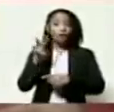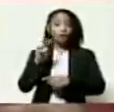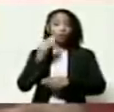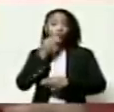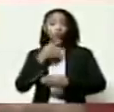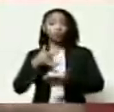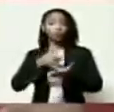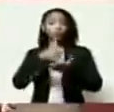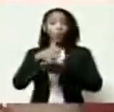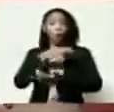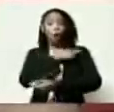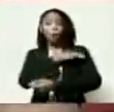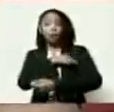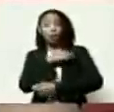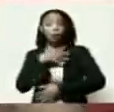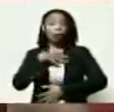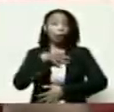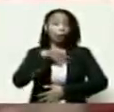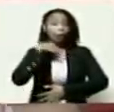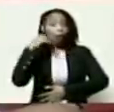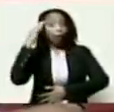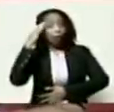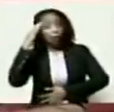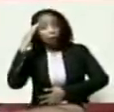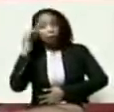saliendo de hospitales bombardeados, y es